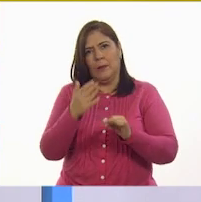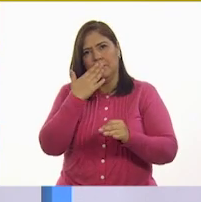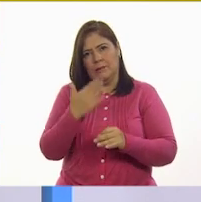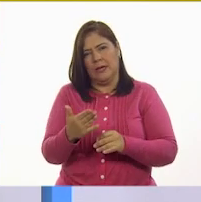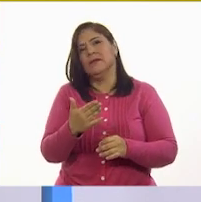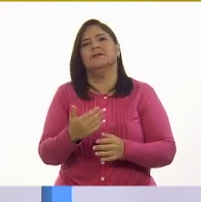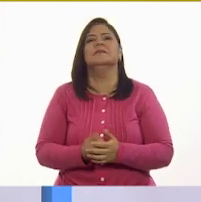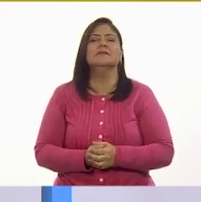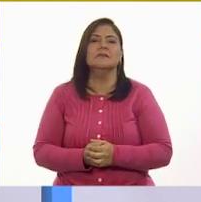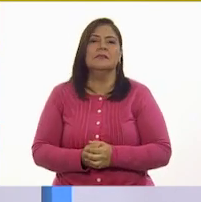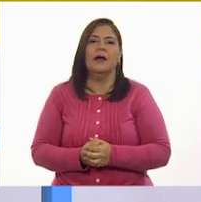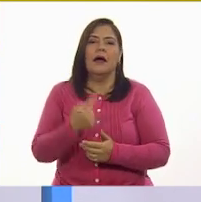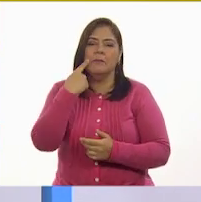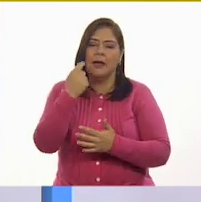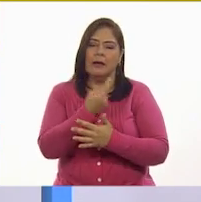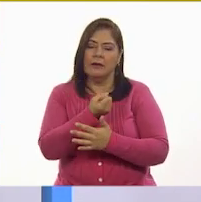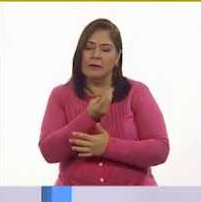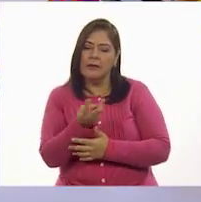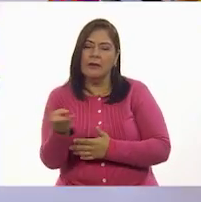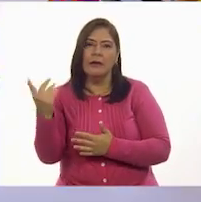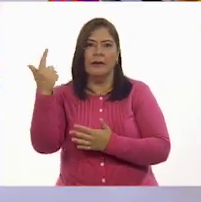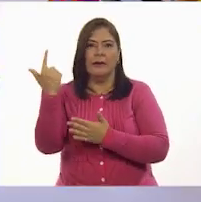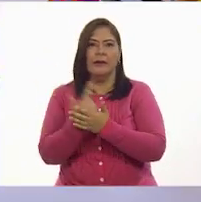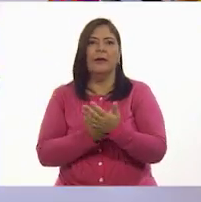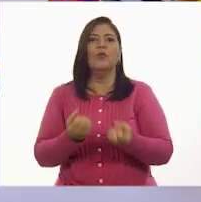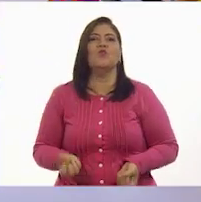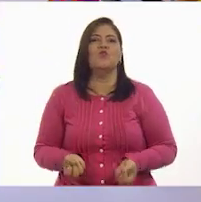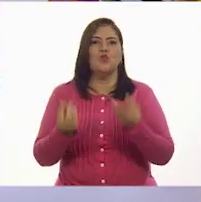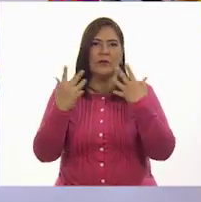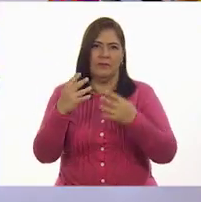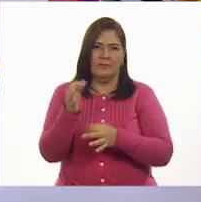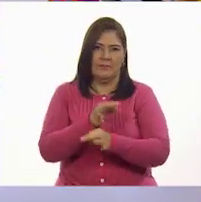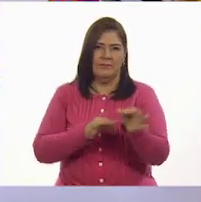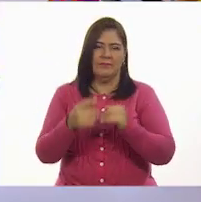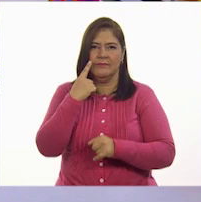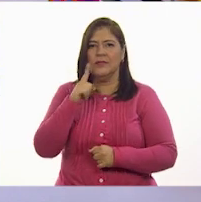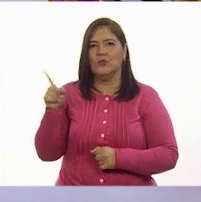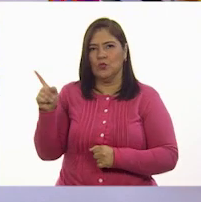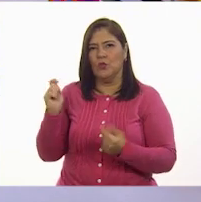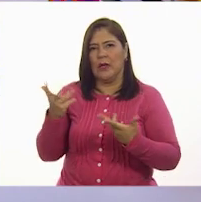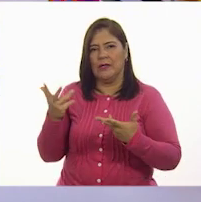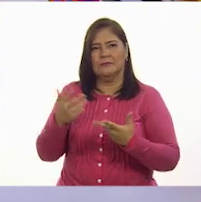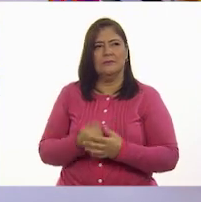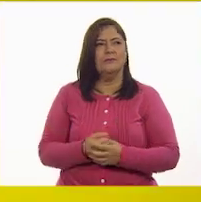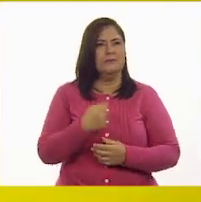vamos a comprobar? Contando las fichas, ¿te parece? Muy bien. Cuenta tus fichas. A ver, voy a contarlas.